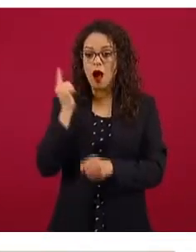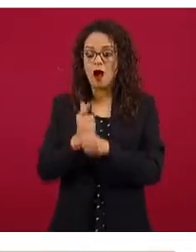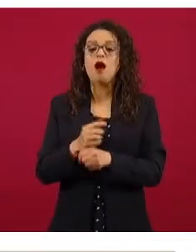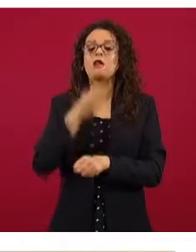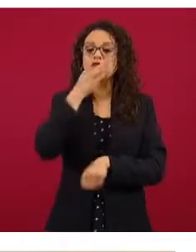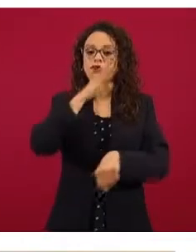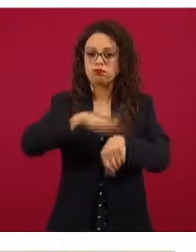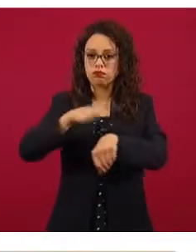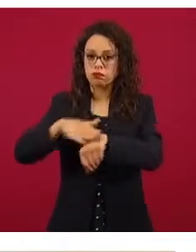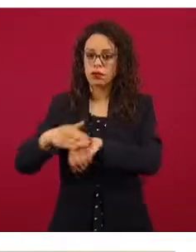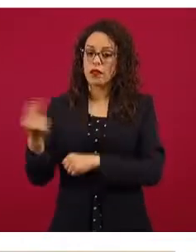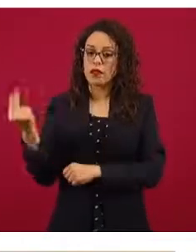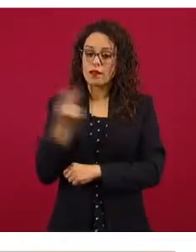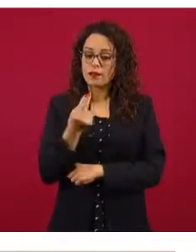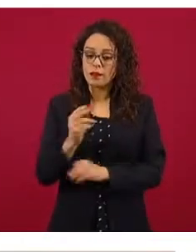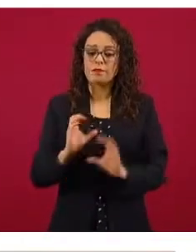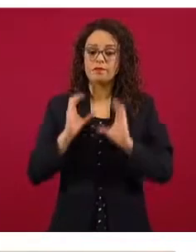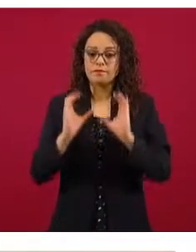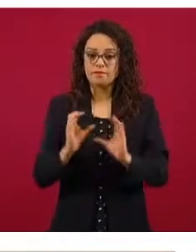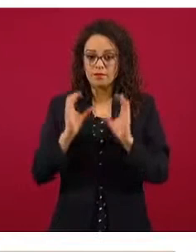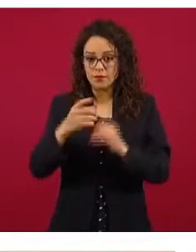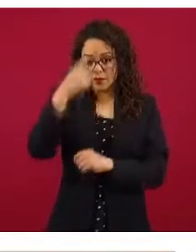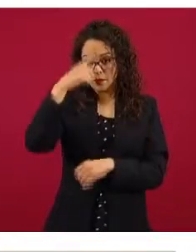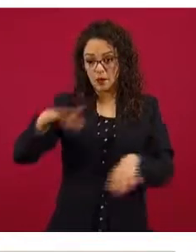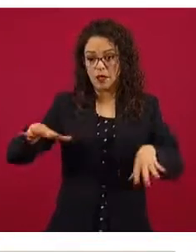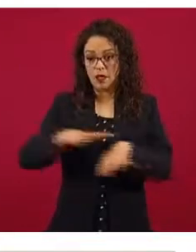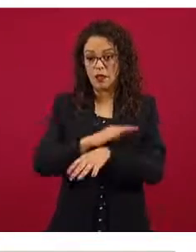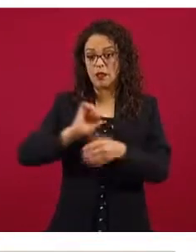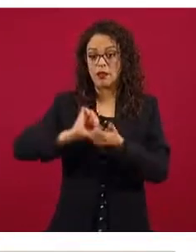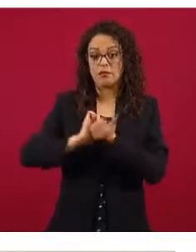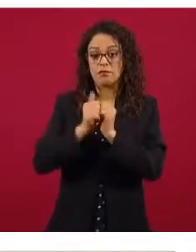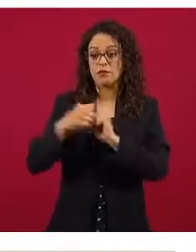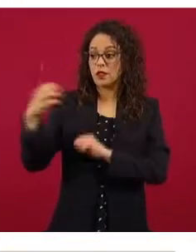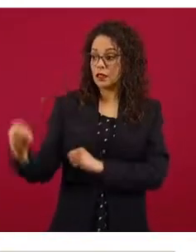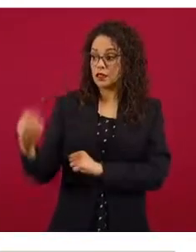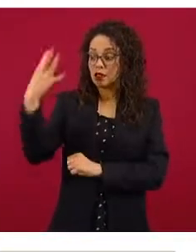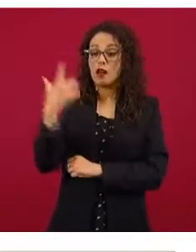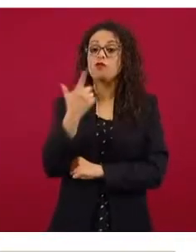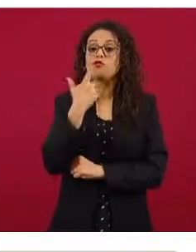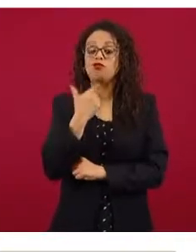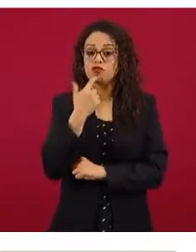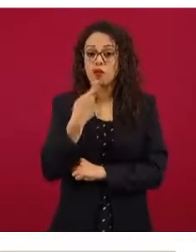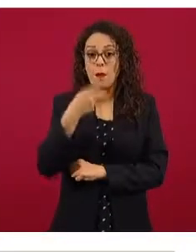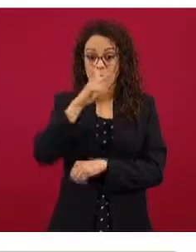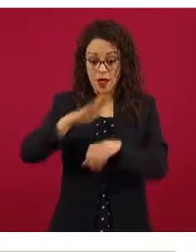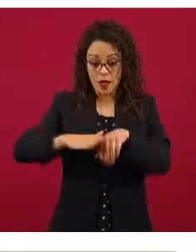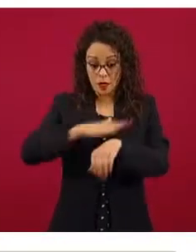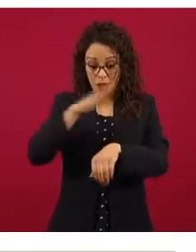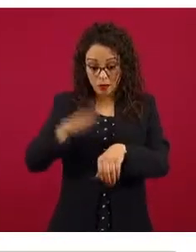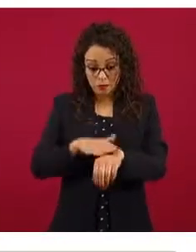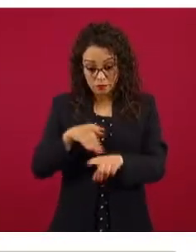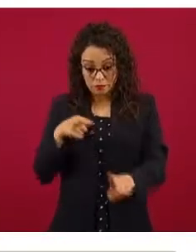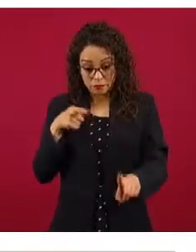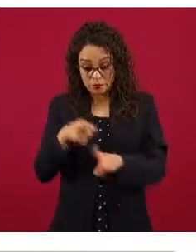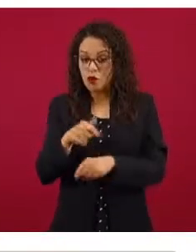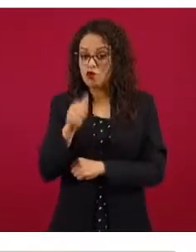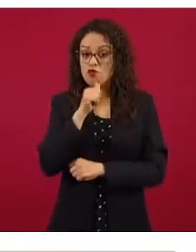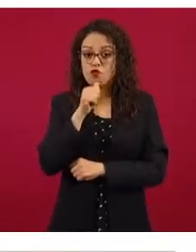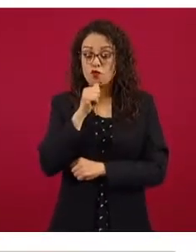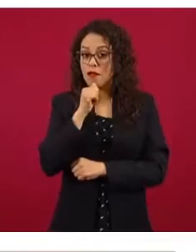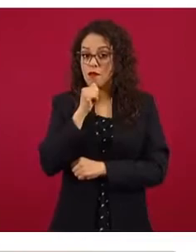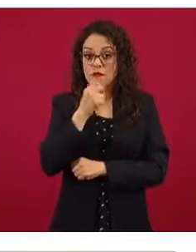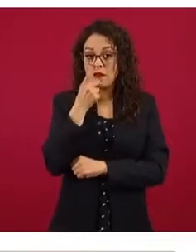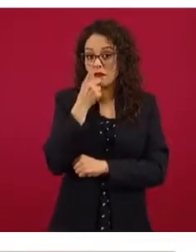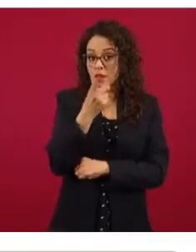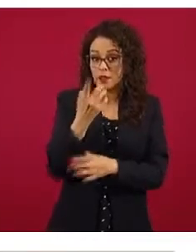de tomar las medidas correspondientes al semáforo rojo, a pesar de que aún en la calificación específica no se encuentra en semáforo